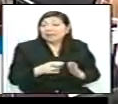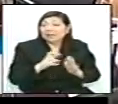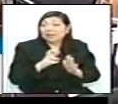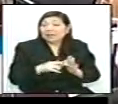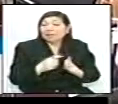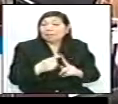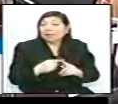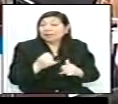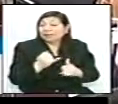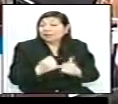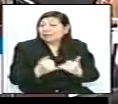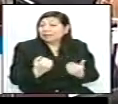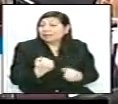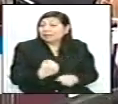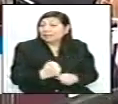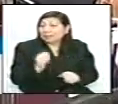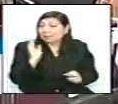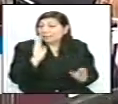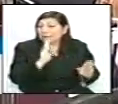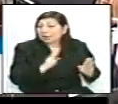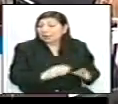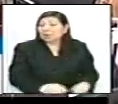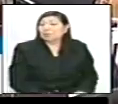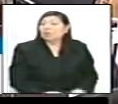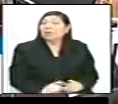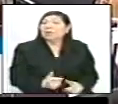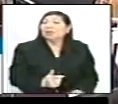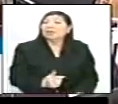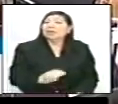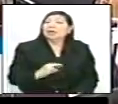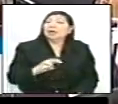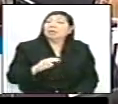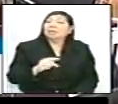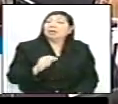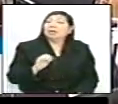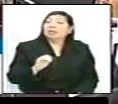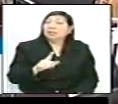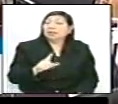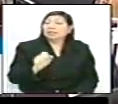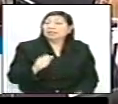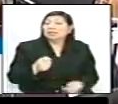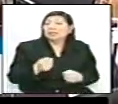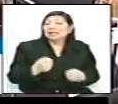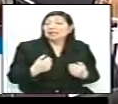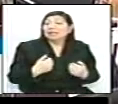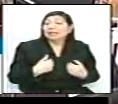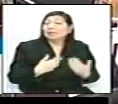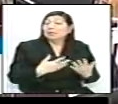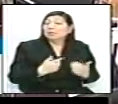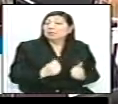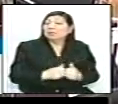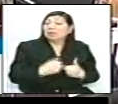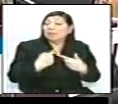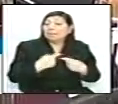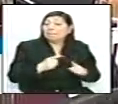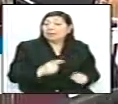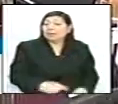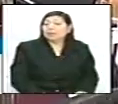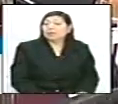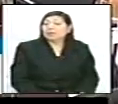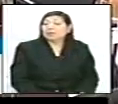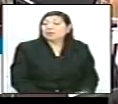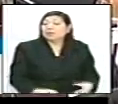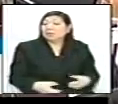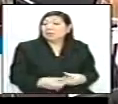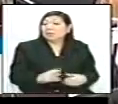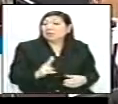para terminar esta labor. Me preocupa que, por ejemplo, el congresista Mantilla insista en que tenemos que esperar a que se pronuncie la Comisión